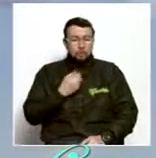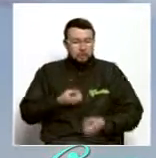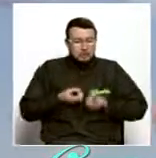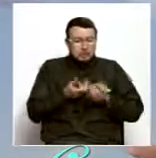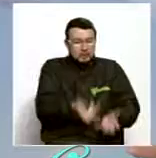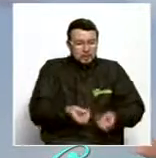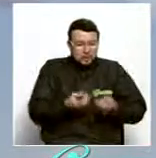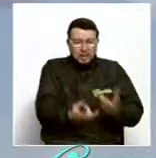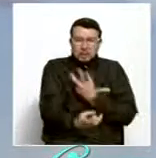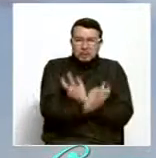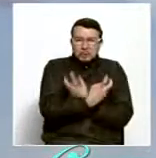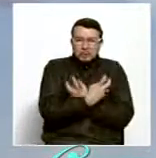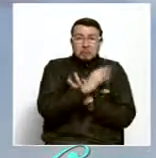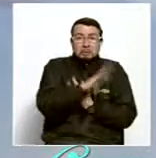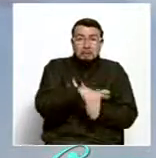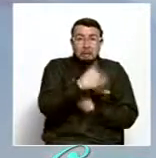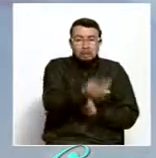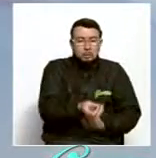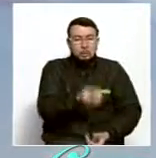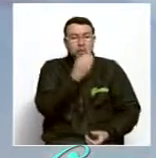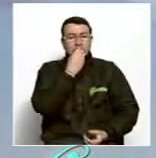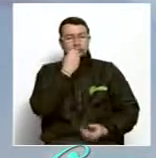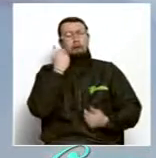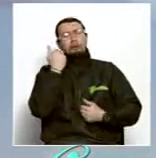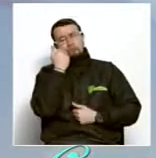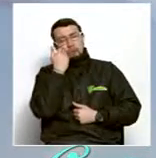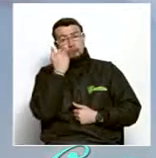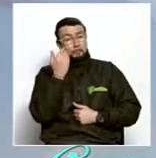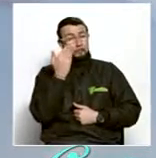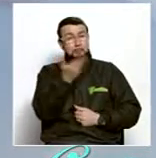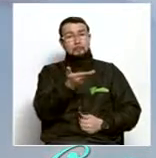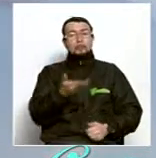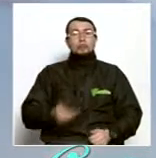que después tengamos cuadros clínicos como este.